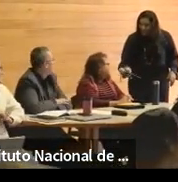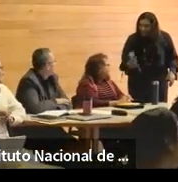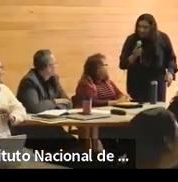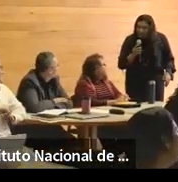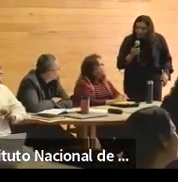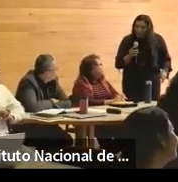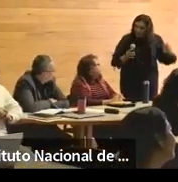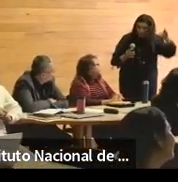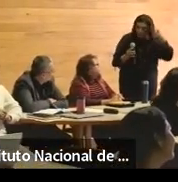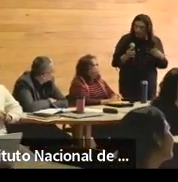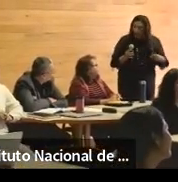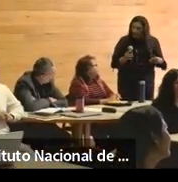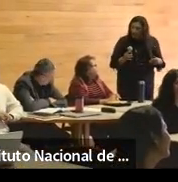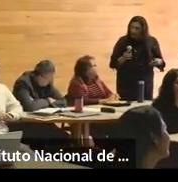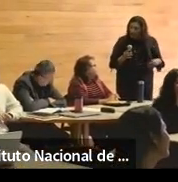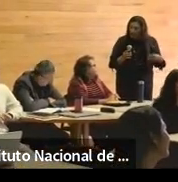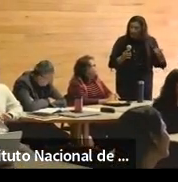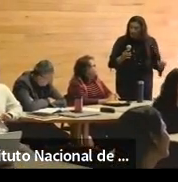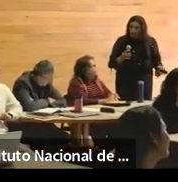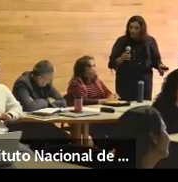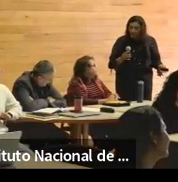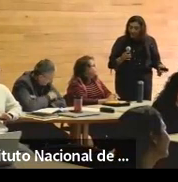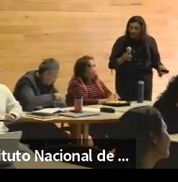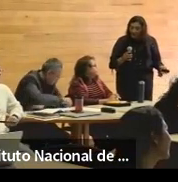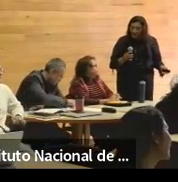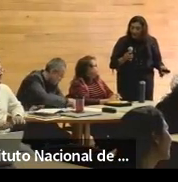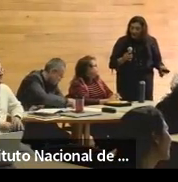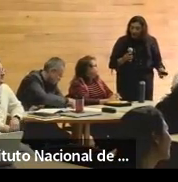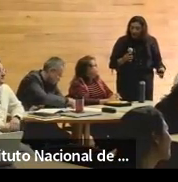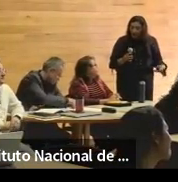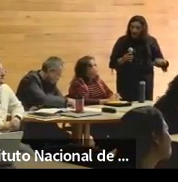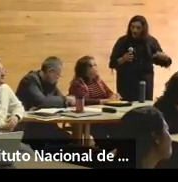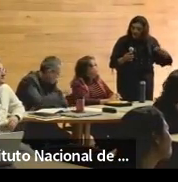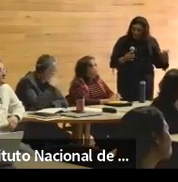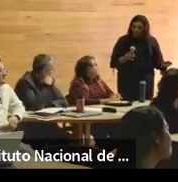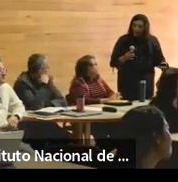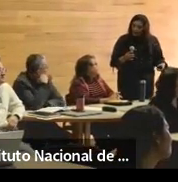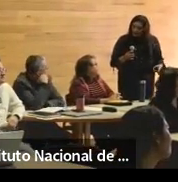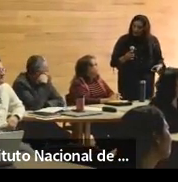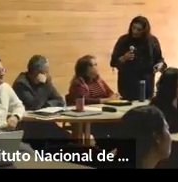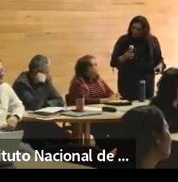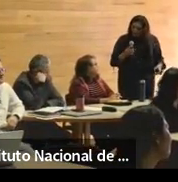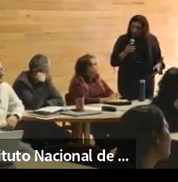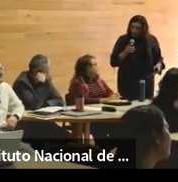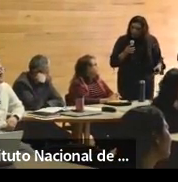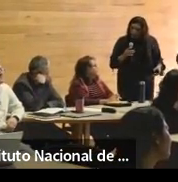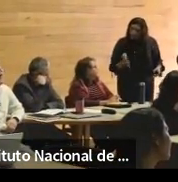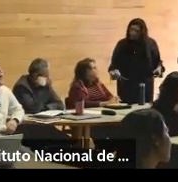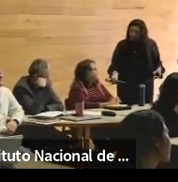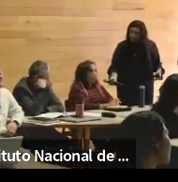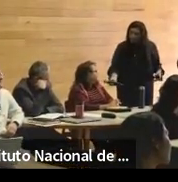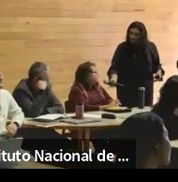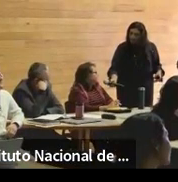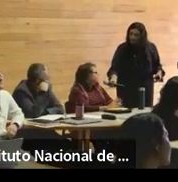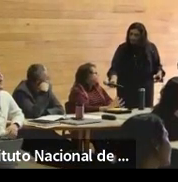Sí qué piensa lo primero que le viene a la mente cuando su jefe le llama o le manda Llamar bajo estas condiciones